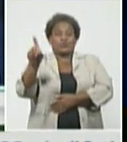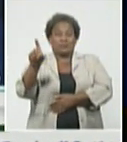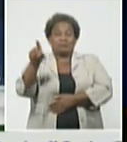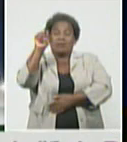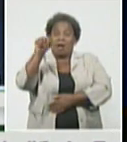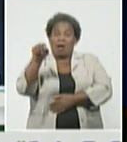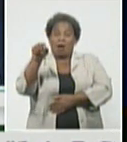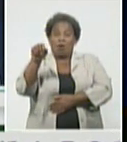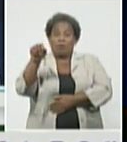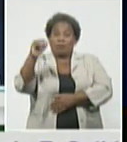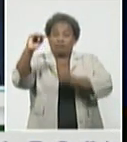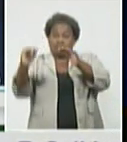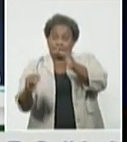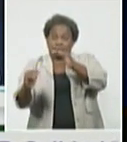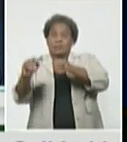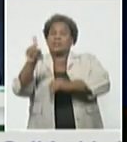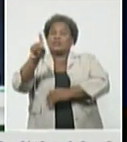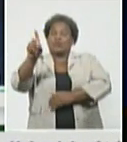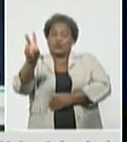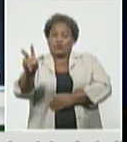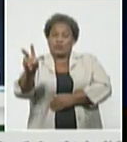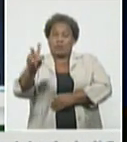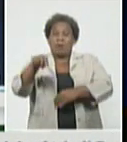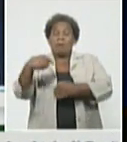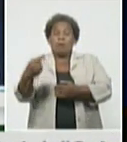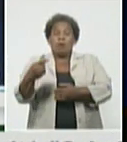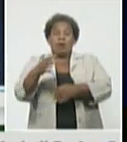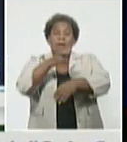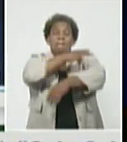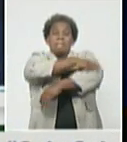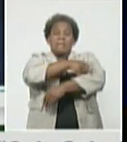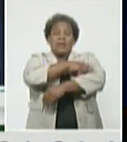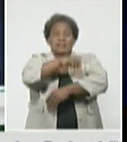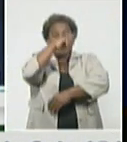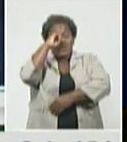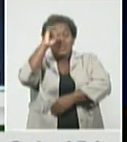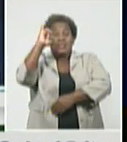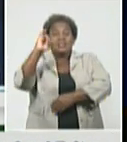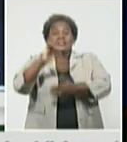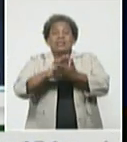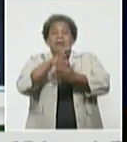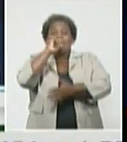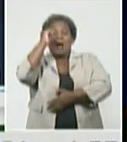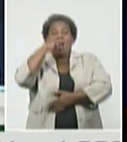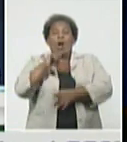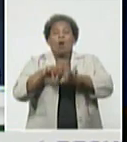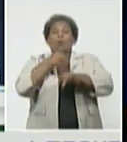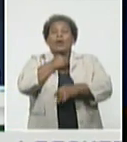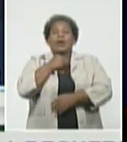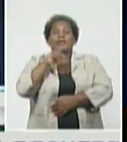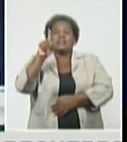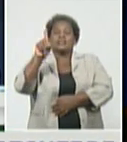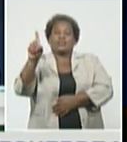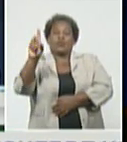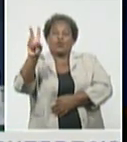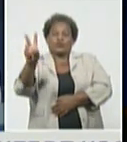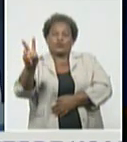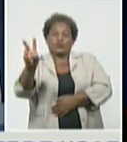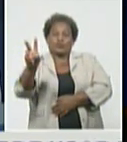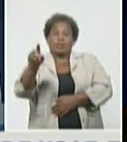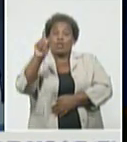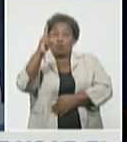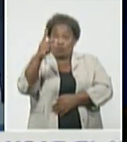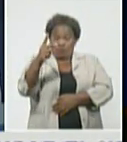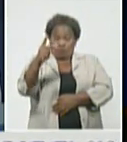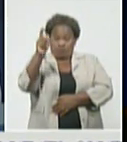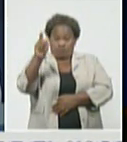la 112, ya que Zimbabue ocupó la posición 111. Los dos evacuados de principio